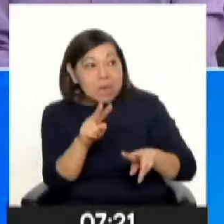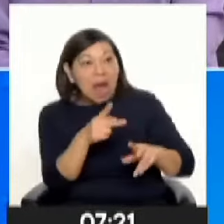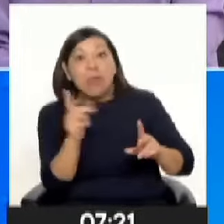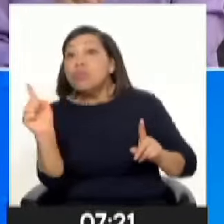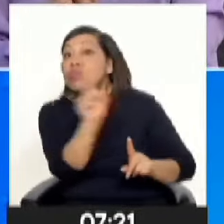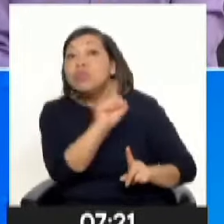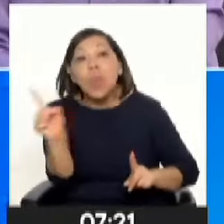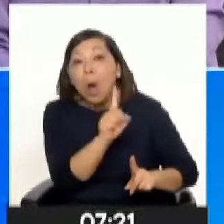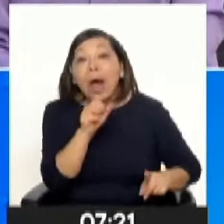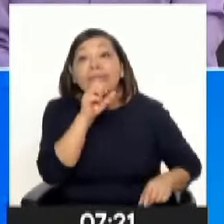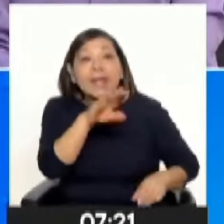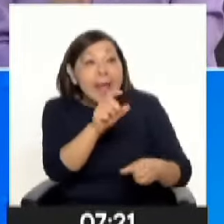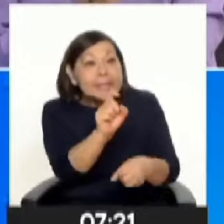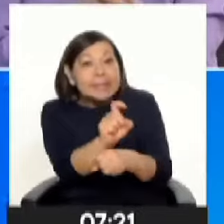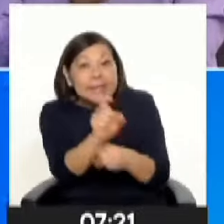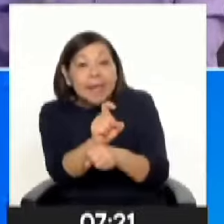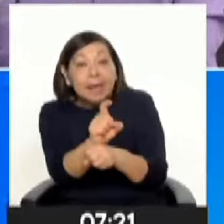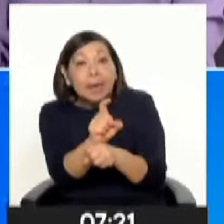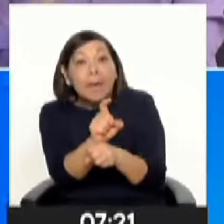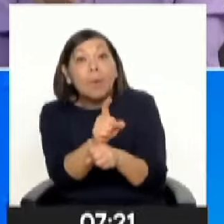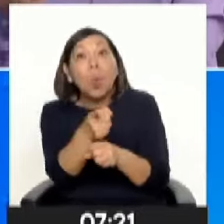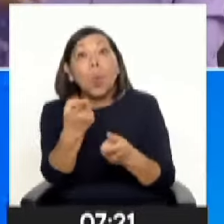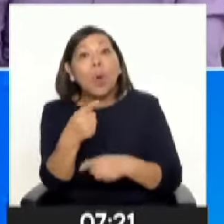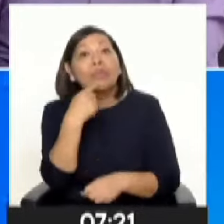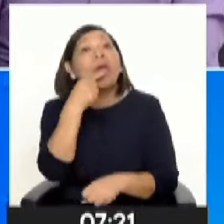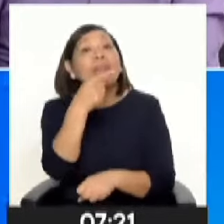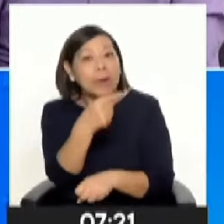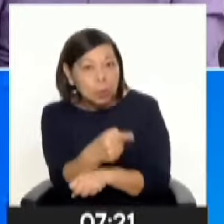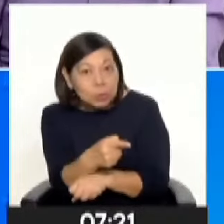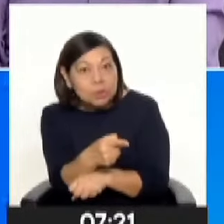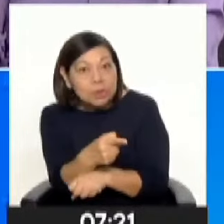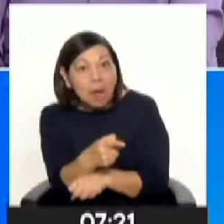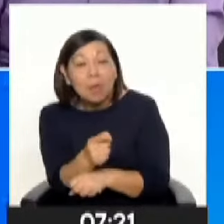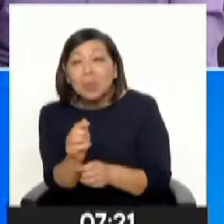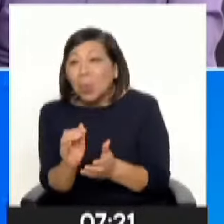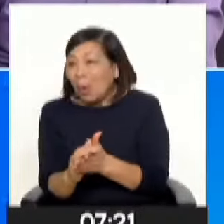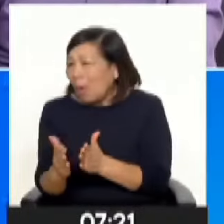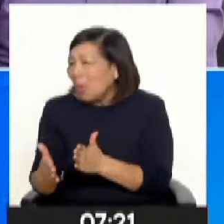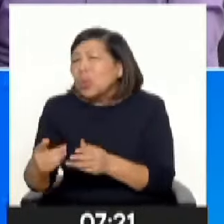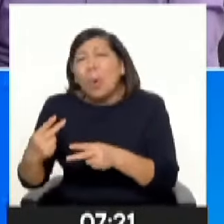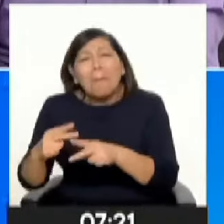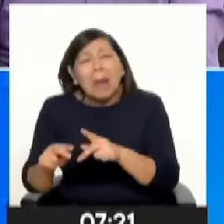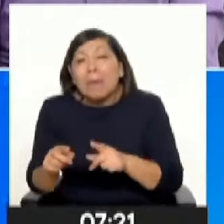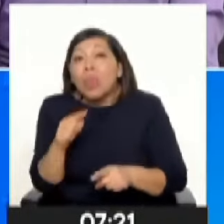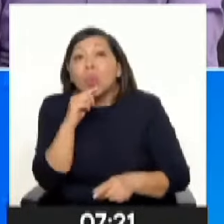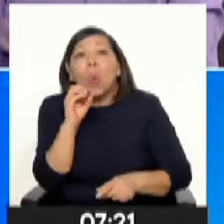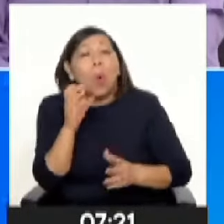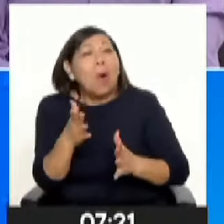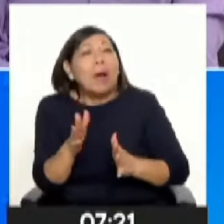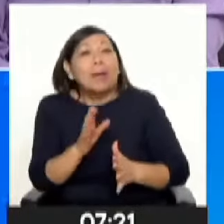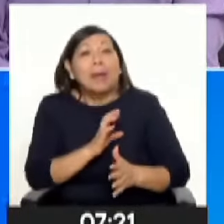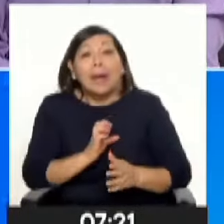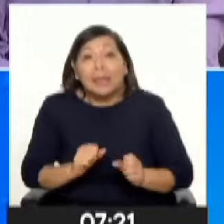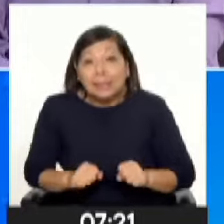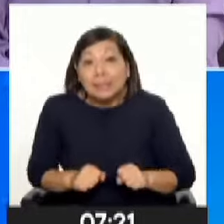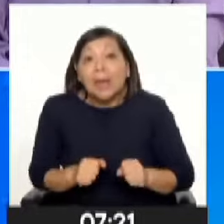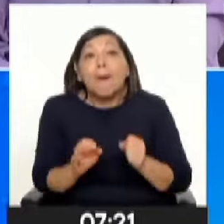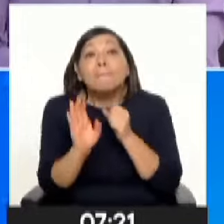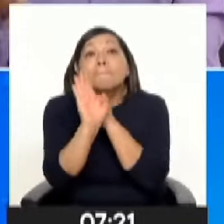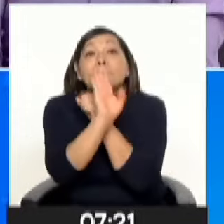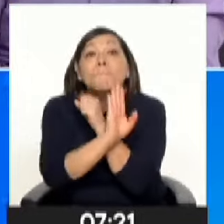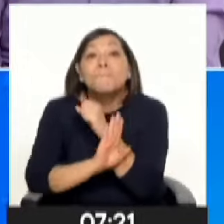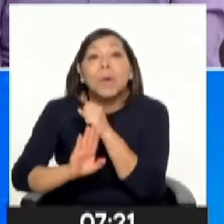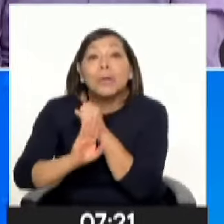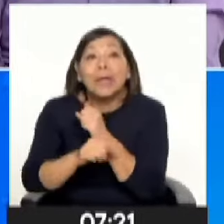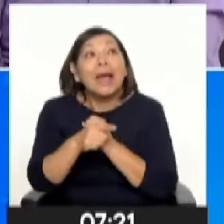manera, y yo te denuncio. Y cuando denuncia a el de amigo, al lado, el primo, el Estado te protege,